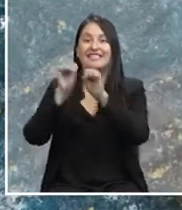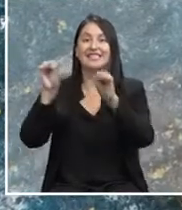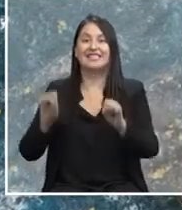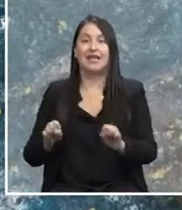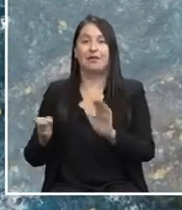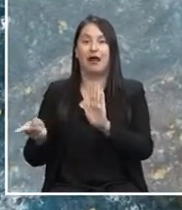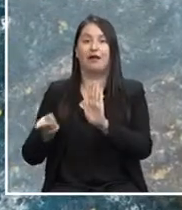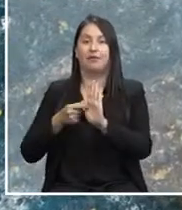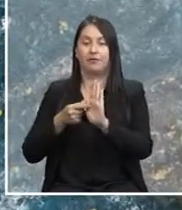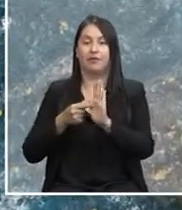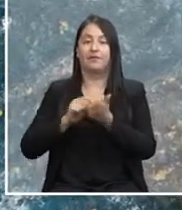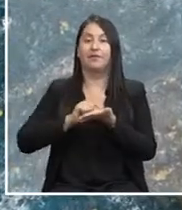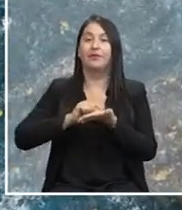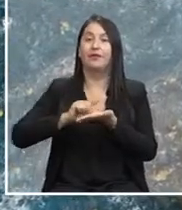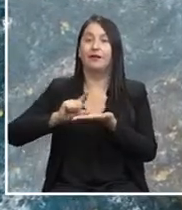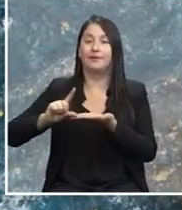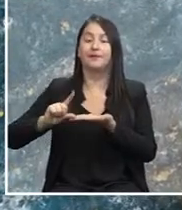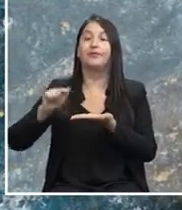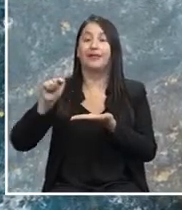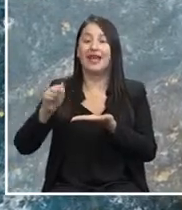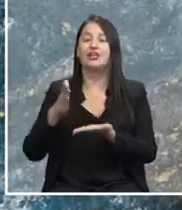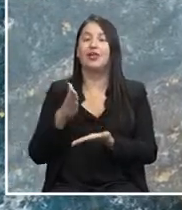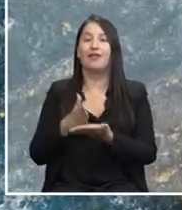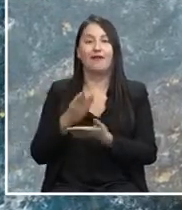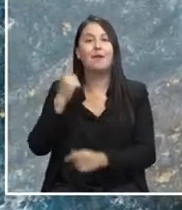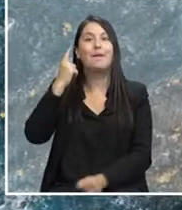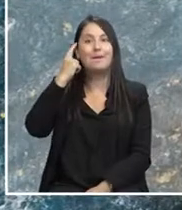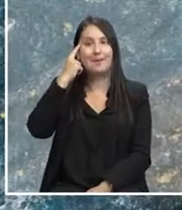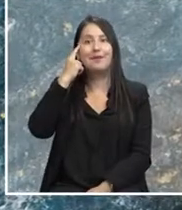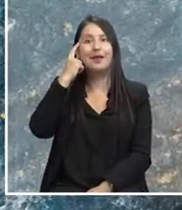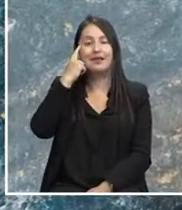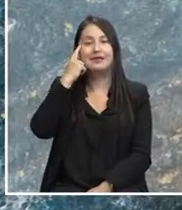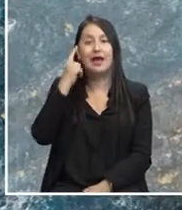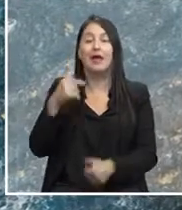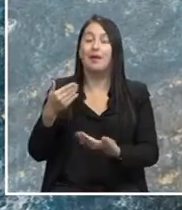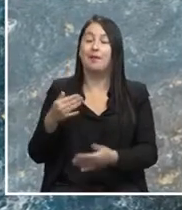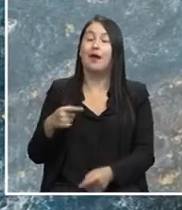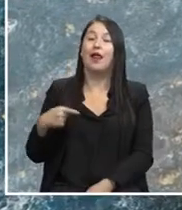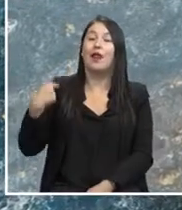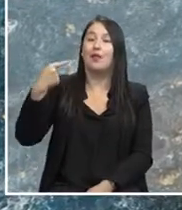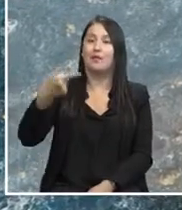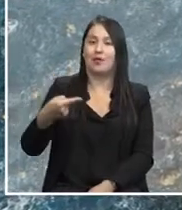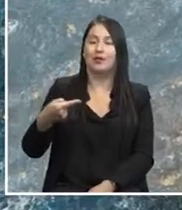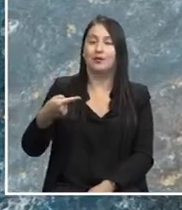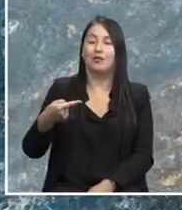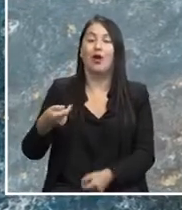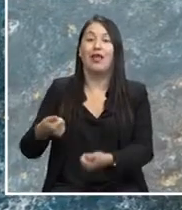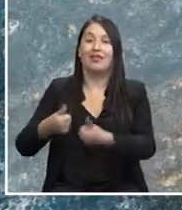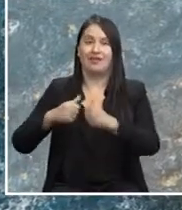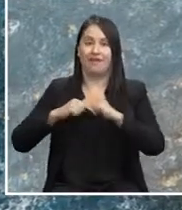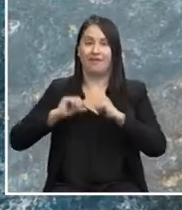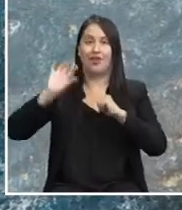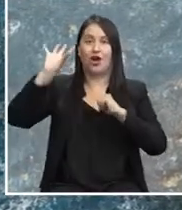progresividad. Y esto hay que tomarlo en cuenta para lo que viene a continuación, el desafío